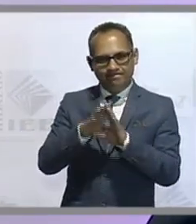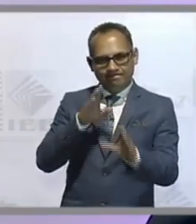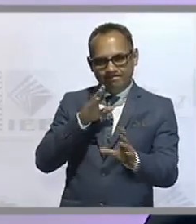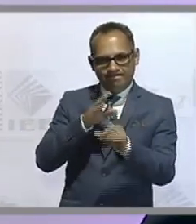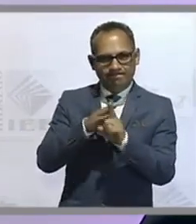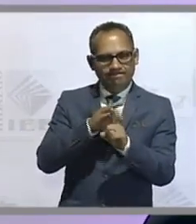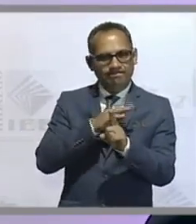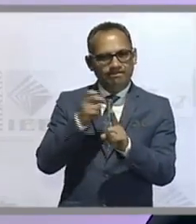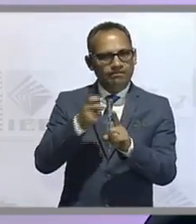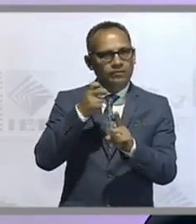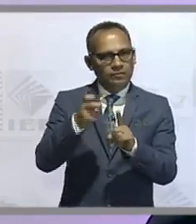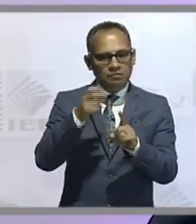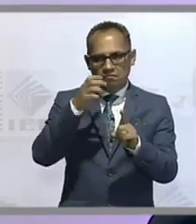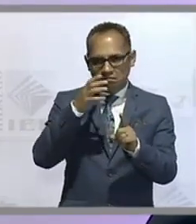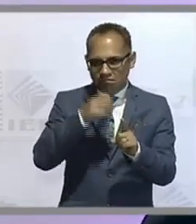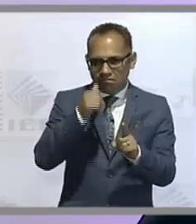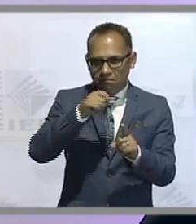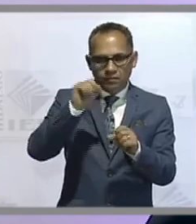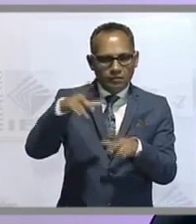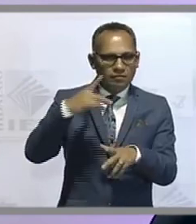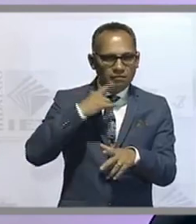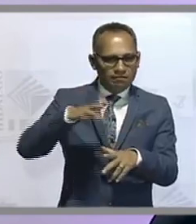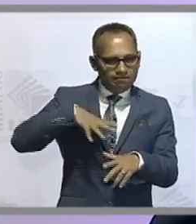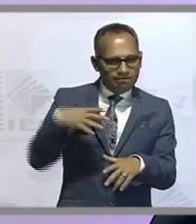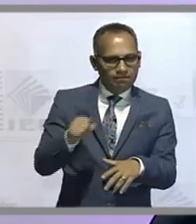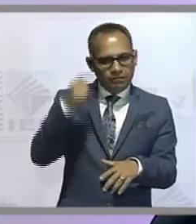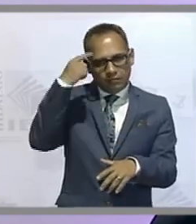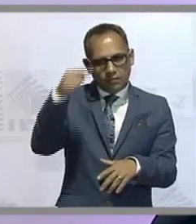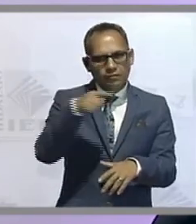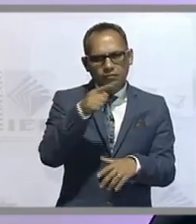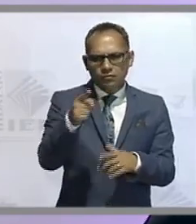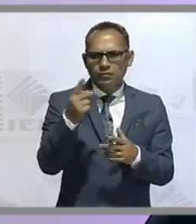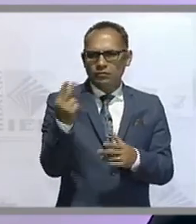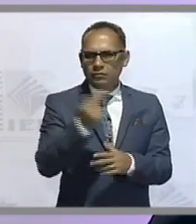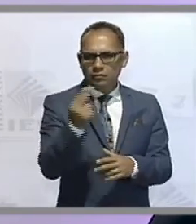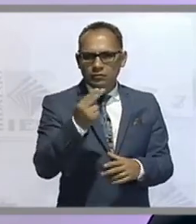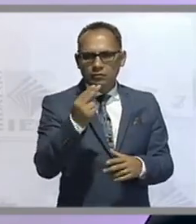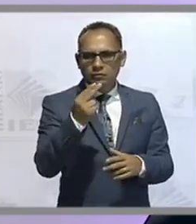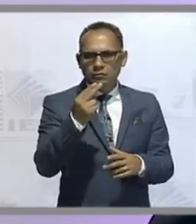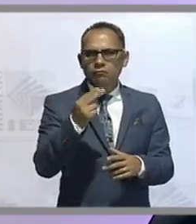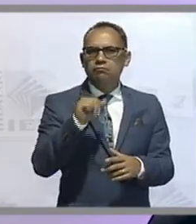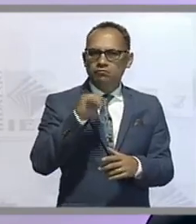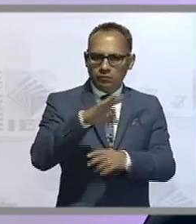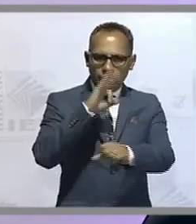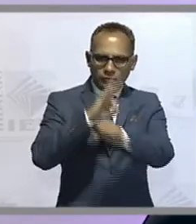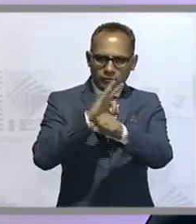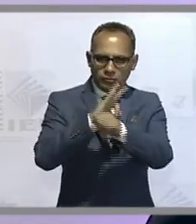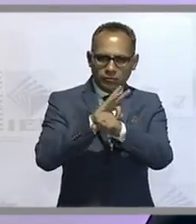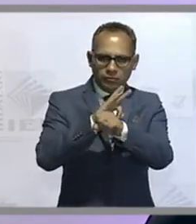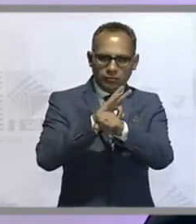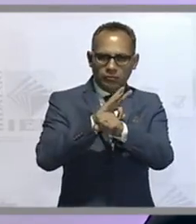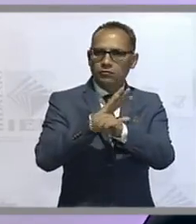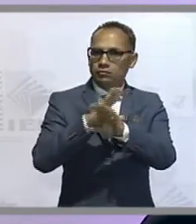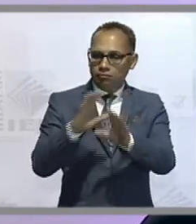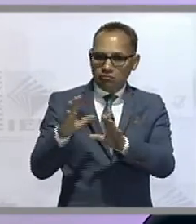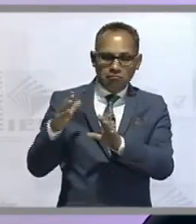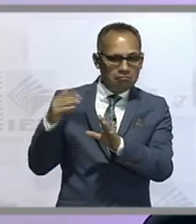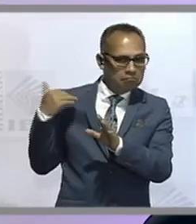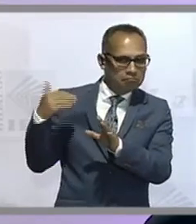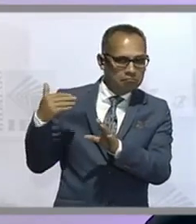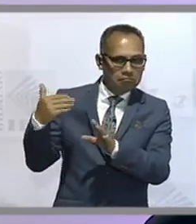por ellos viendo por sus mayores necesidades que tienen y estuvo bien bien de tanta